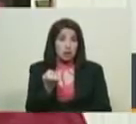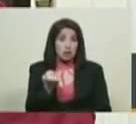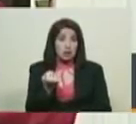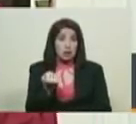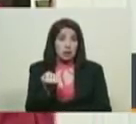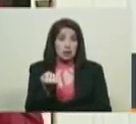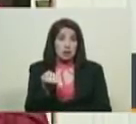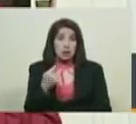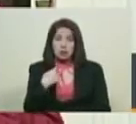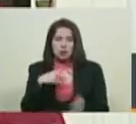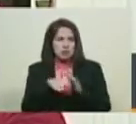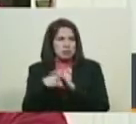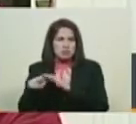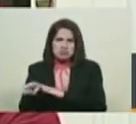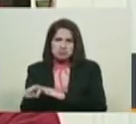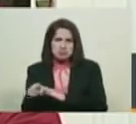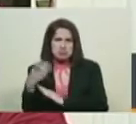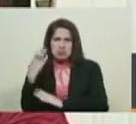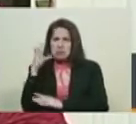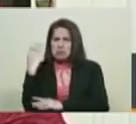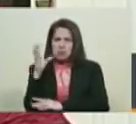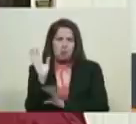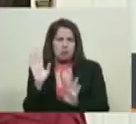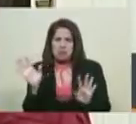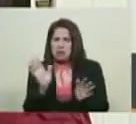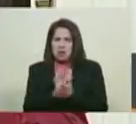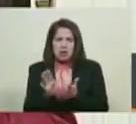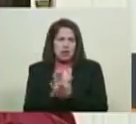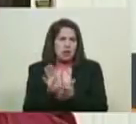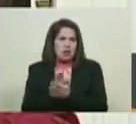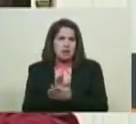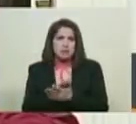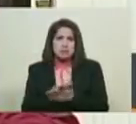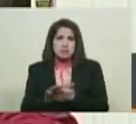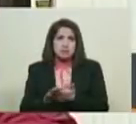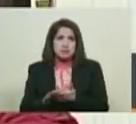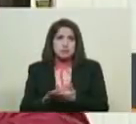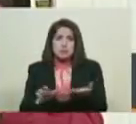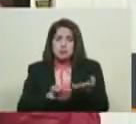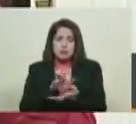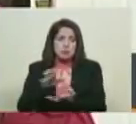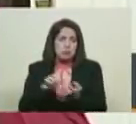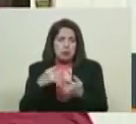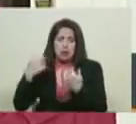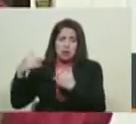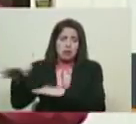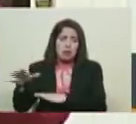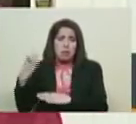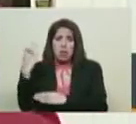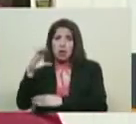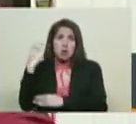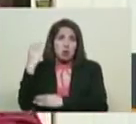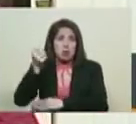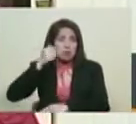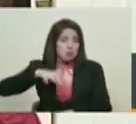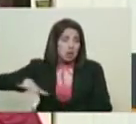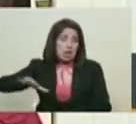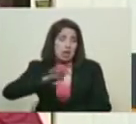Yo no me meto en los asuntos internos de Colombia. Los asuntos de Colombia son únicos y exclusivos del pueblo